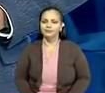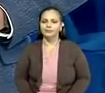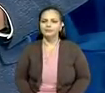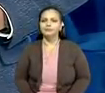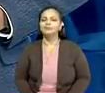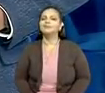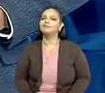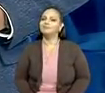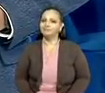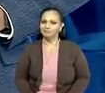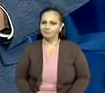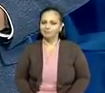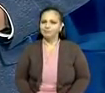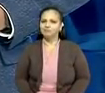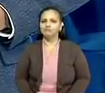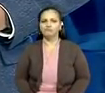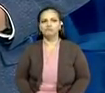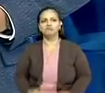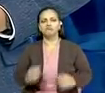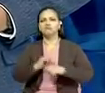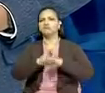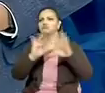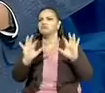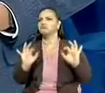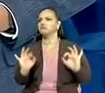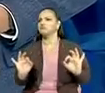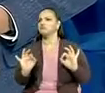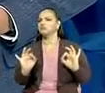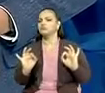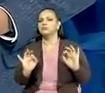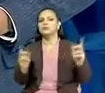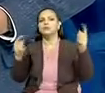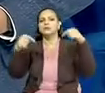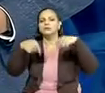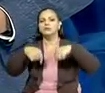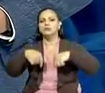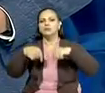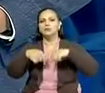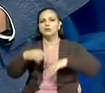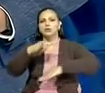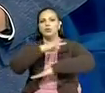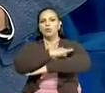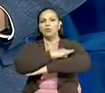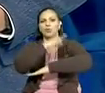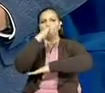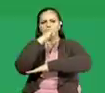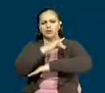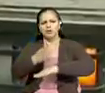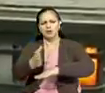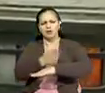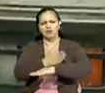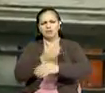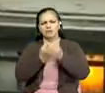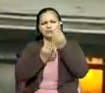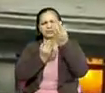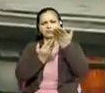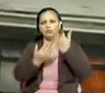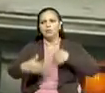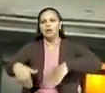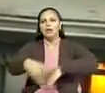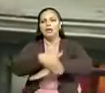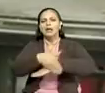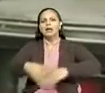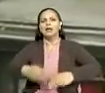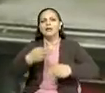Mi querido tocayo, excelente mañana. Efectivamente, nosotros nos encontramos en Urdesa. Habíamos indicado que estamos en la avenida